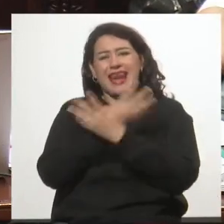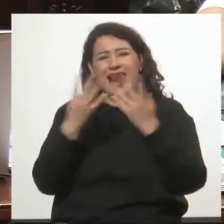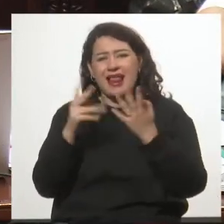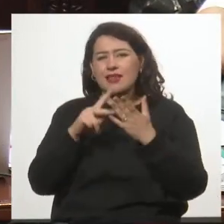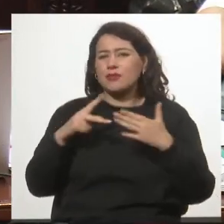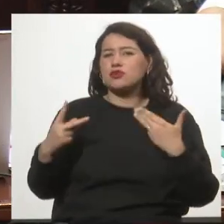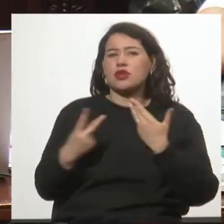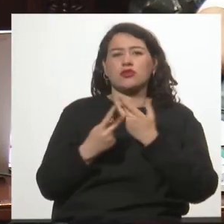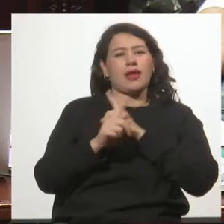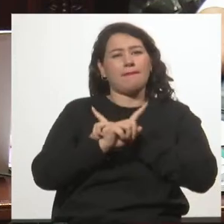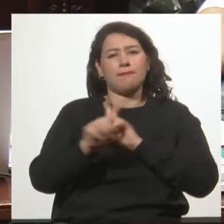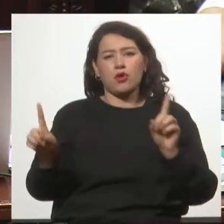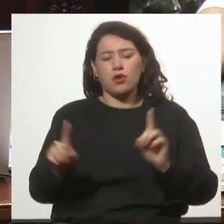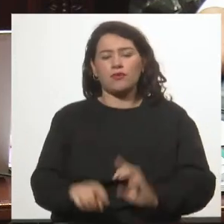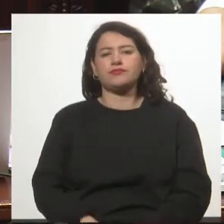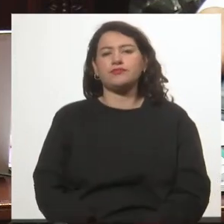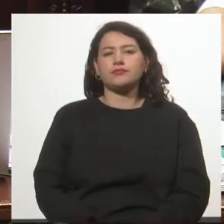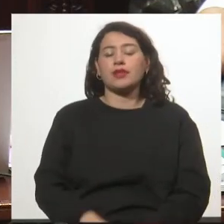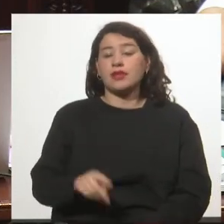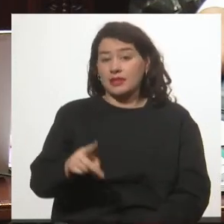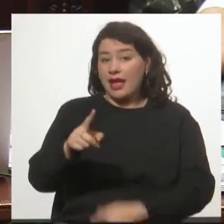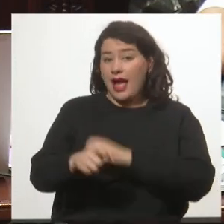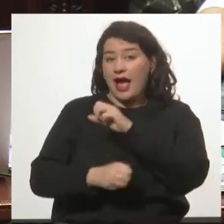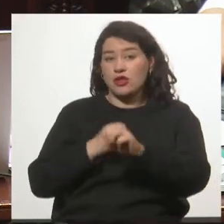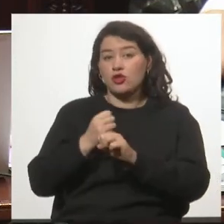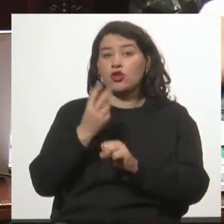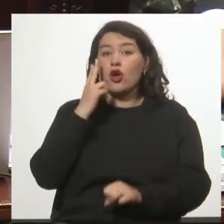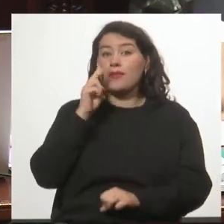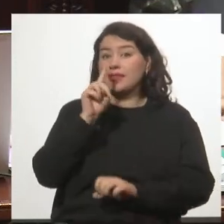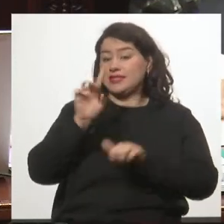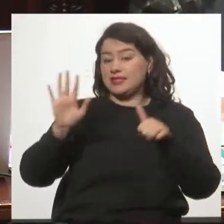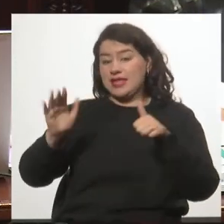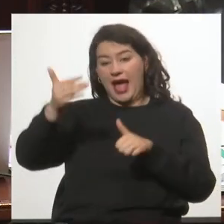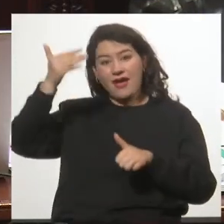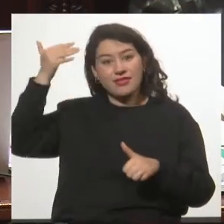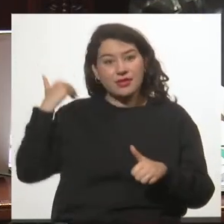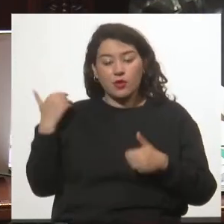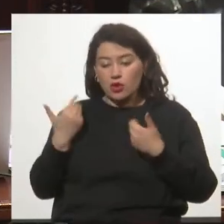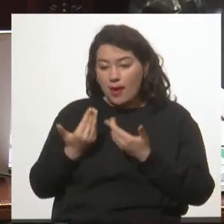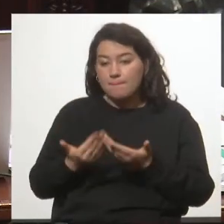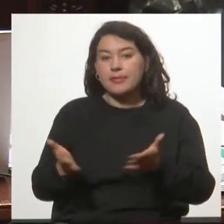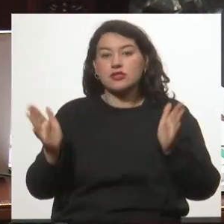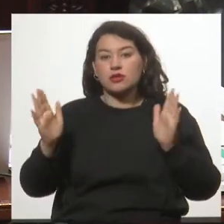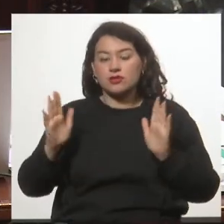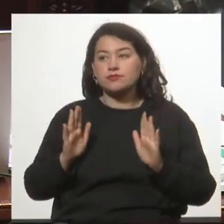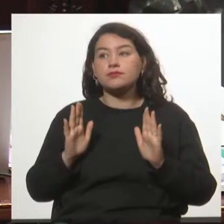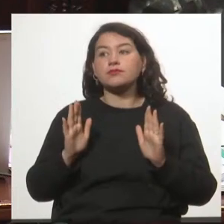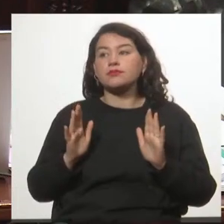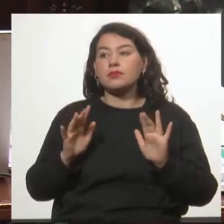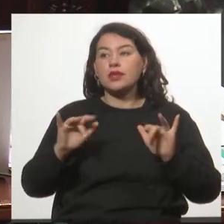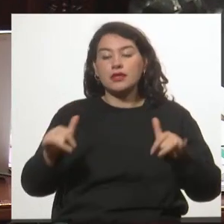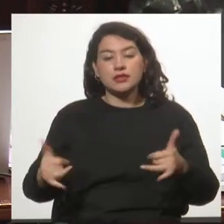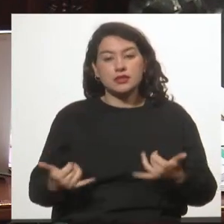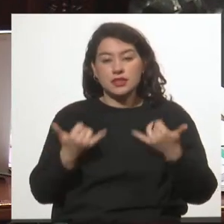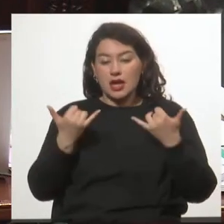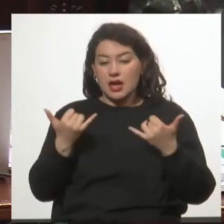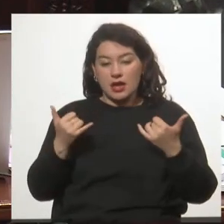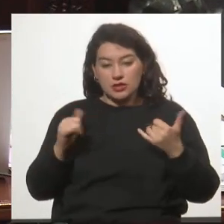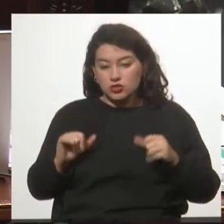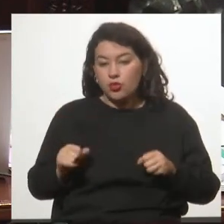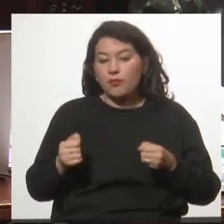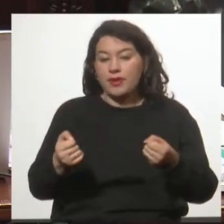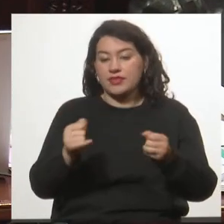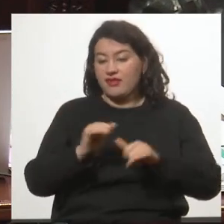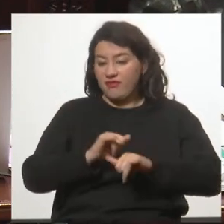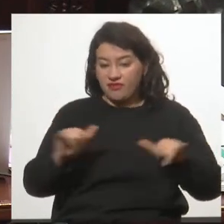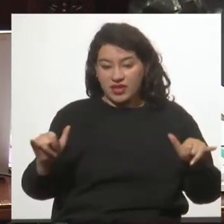proyecto esto es el año 2016 cuando ya estaba en marcha y ya se había levantado la suspensión en